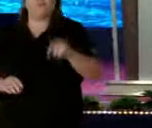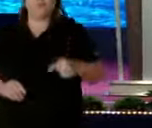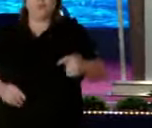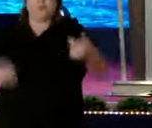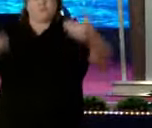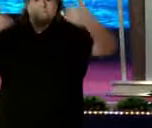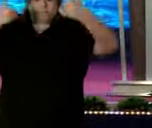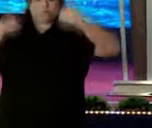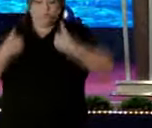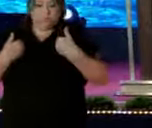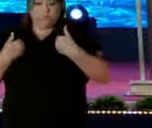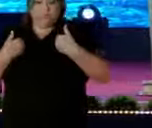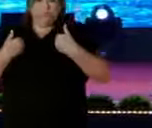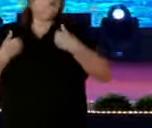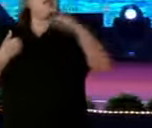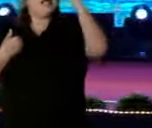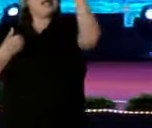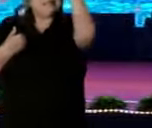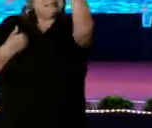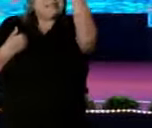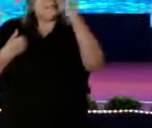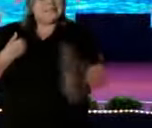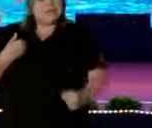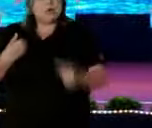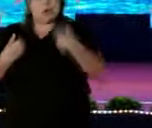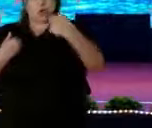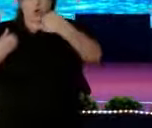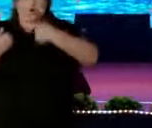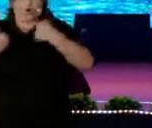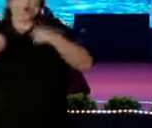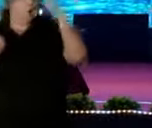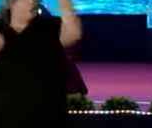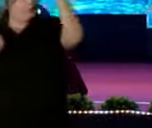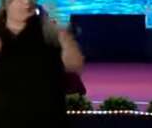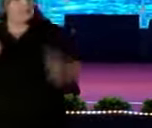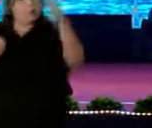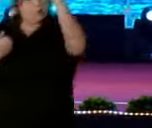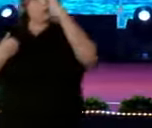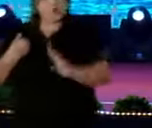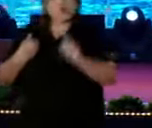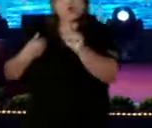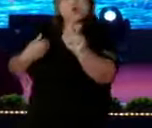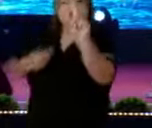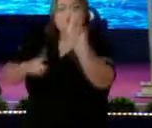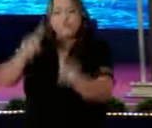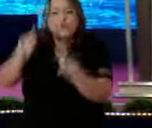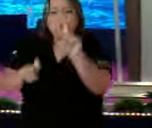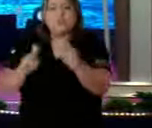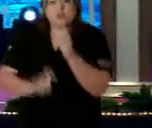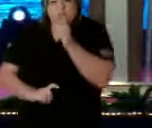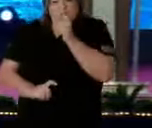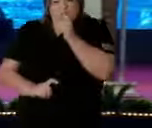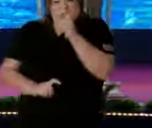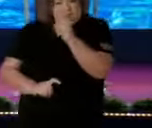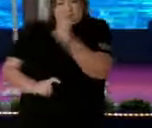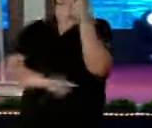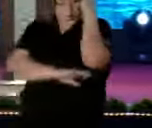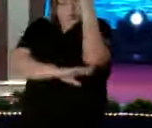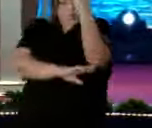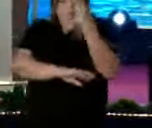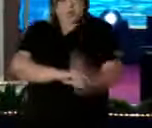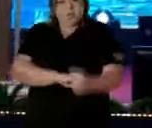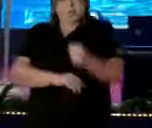me seréis testigos. ¿De quién tú estás siendo testigo? ¿De quién tú estás siendo testigo? Me